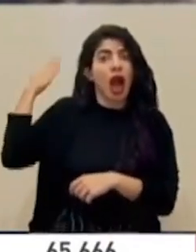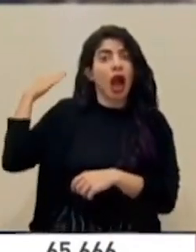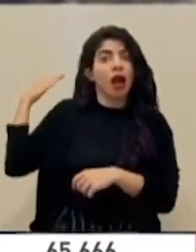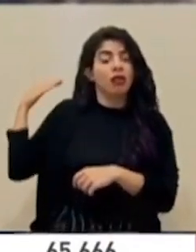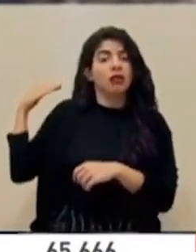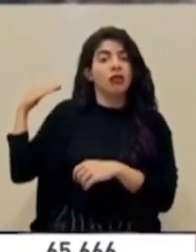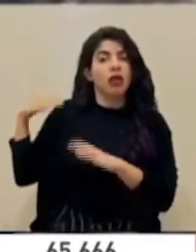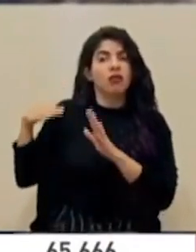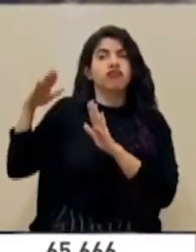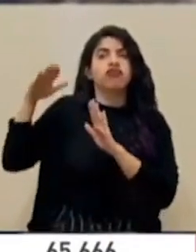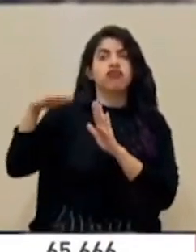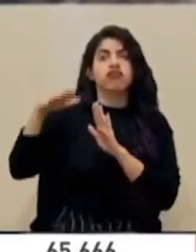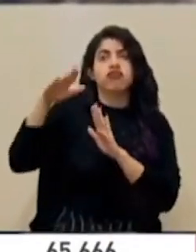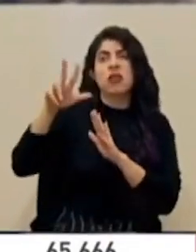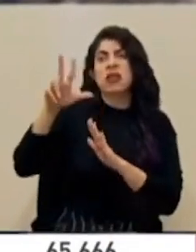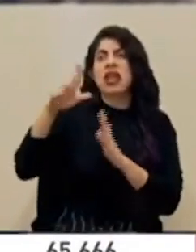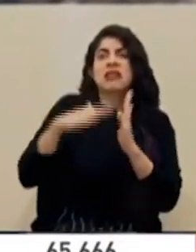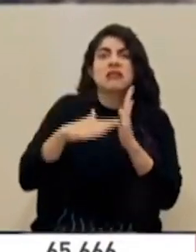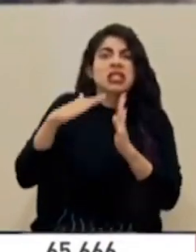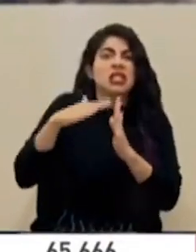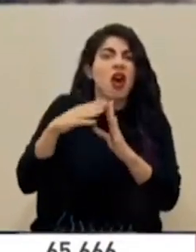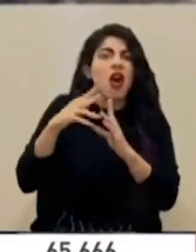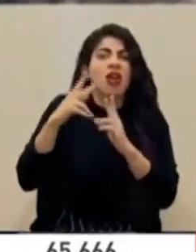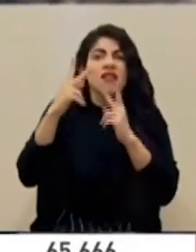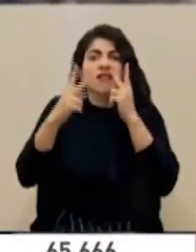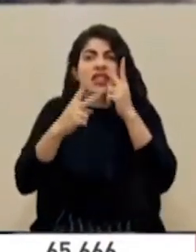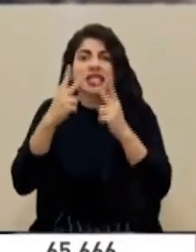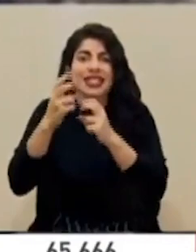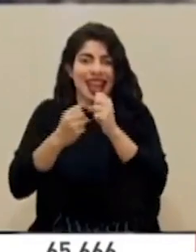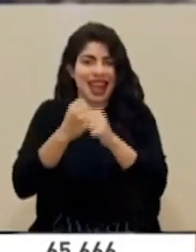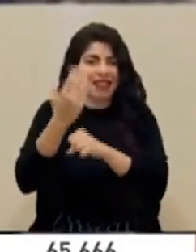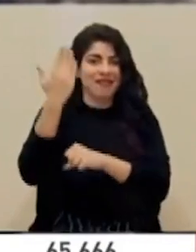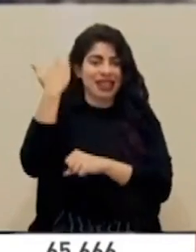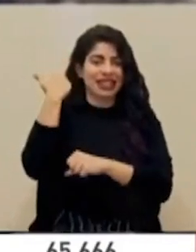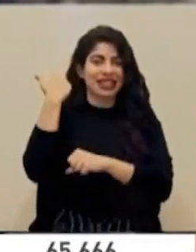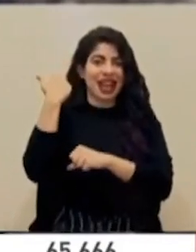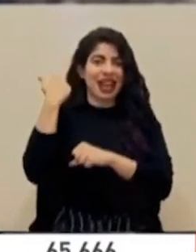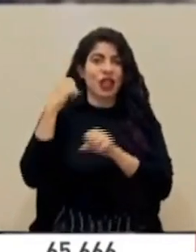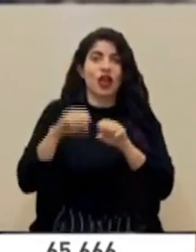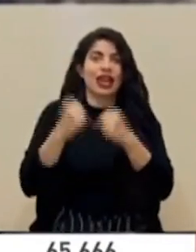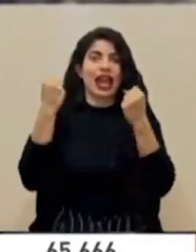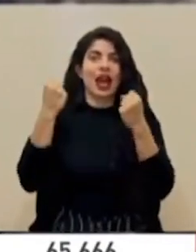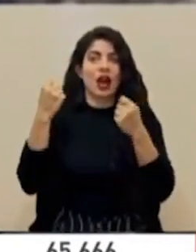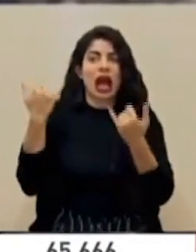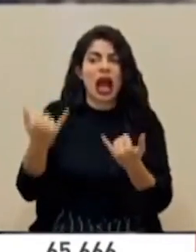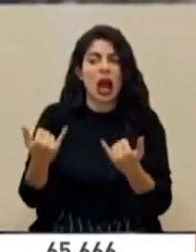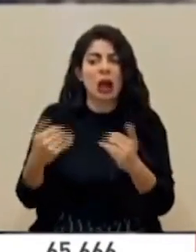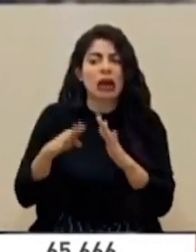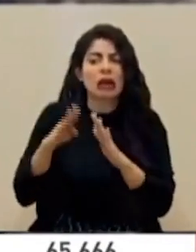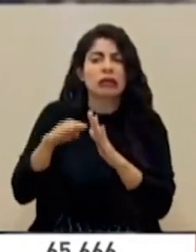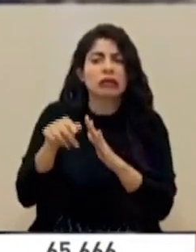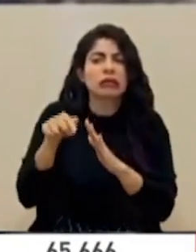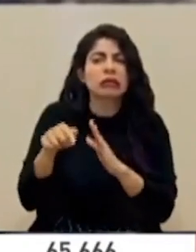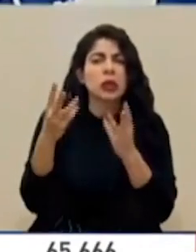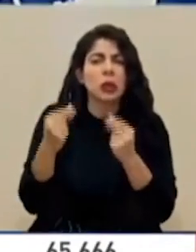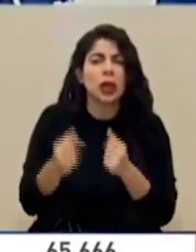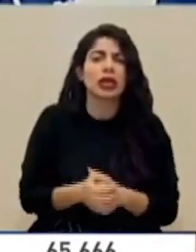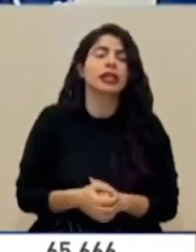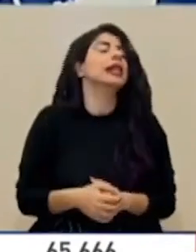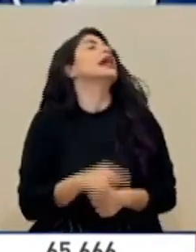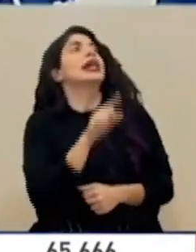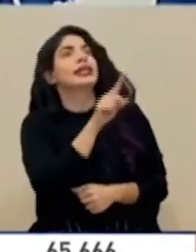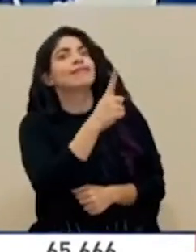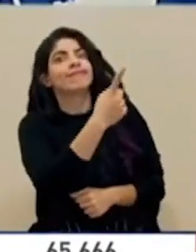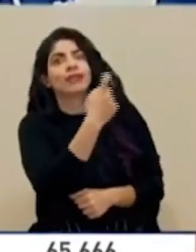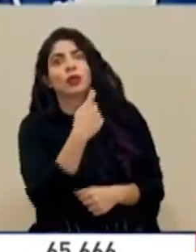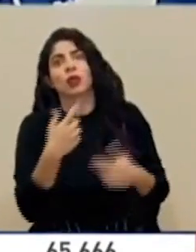de 3 millones de visitantes el año anterior en un nivel récord? Sí, pregunta